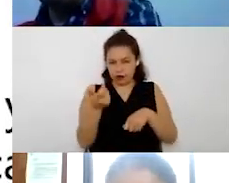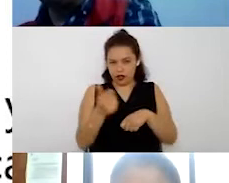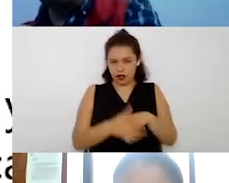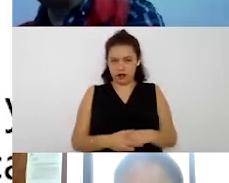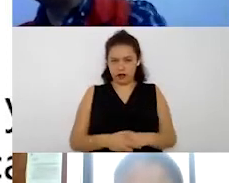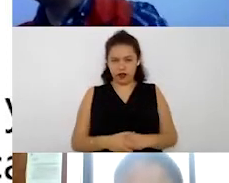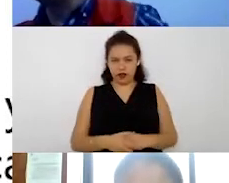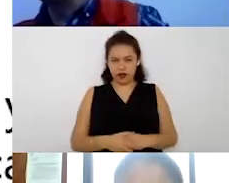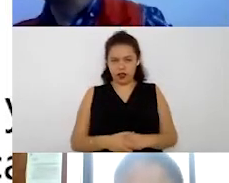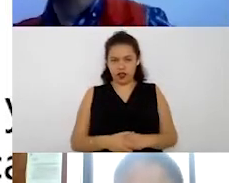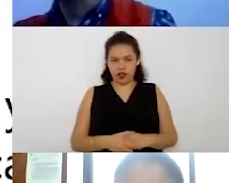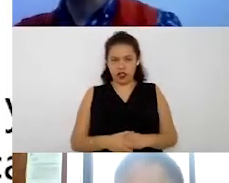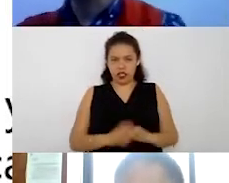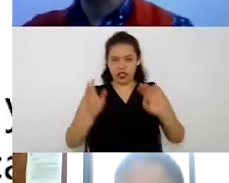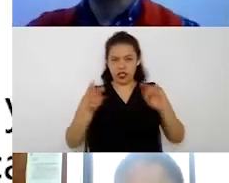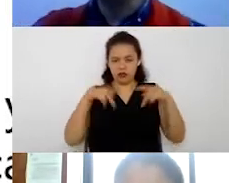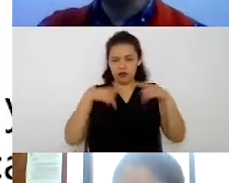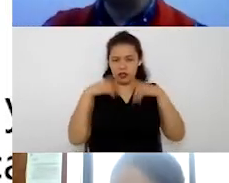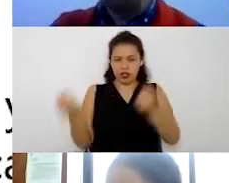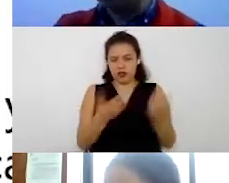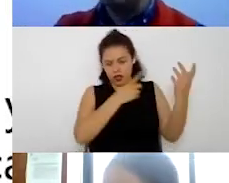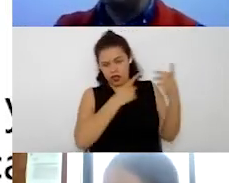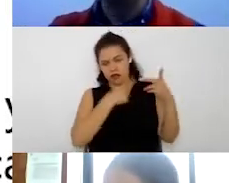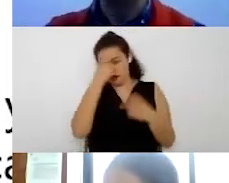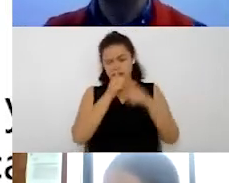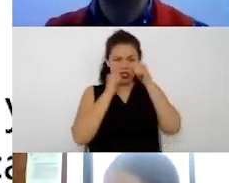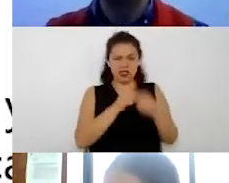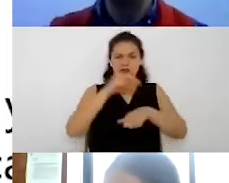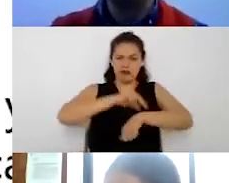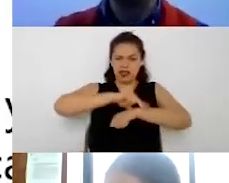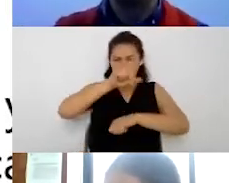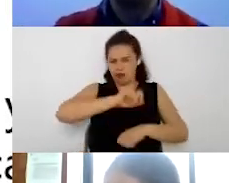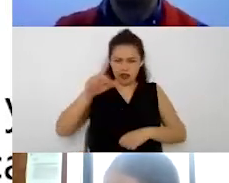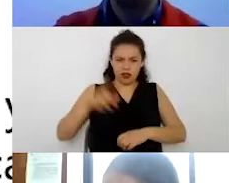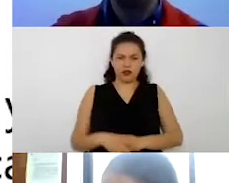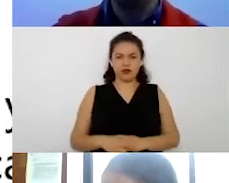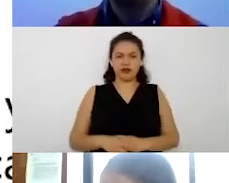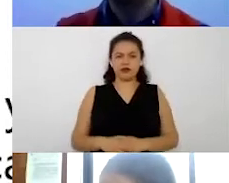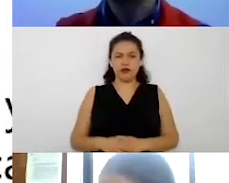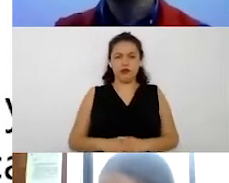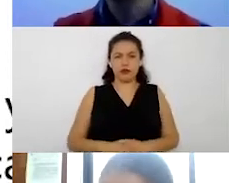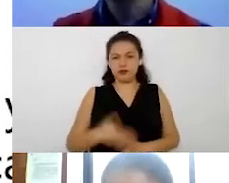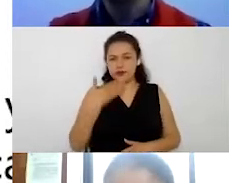y la víctima tiene que ser llevada de todas formas con atención médica especializada, ¿de acuerdo? Ahora bien,